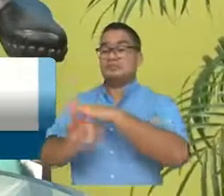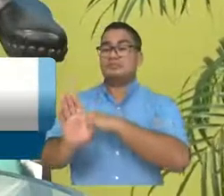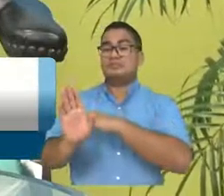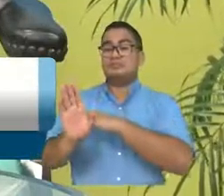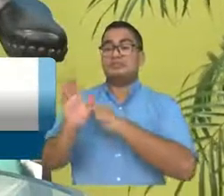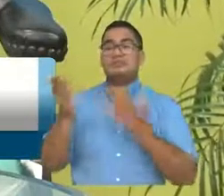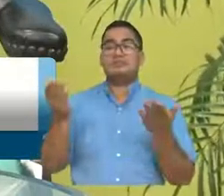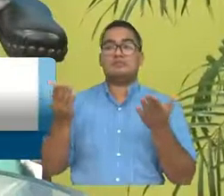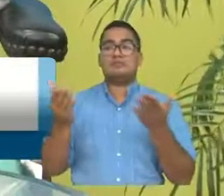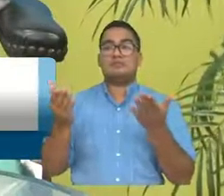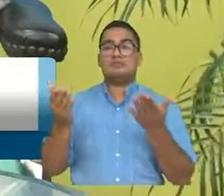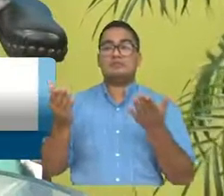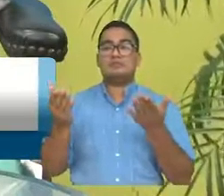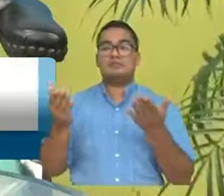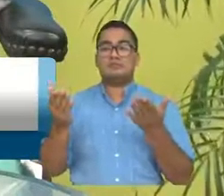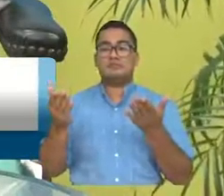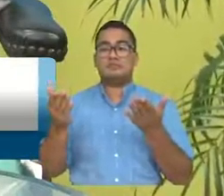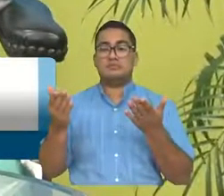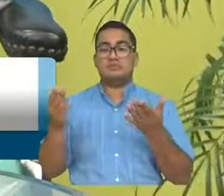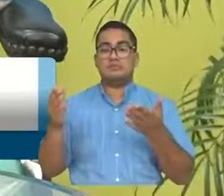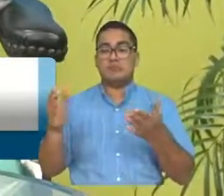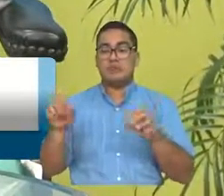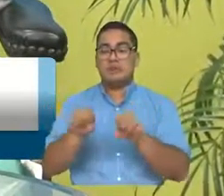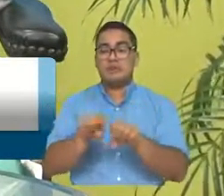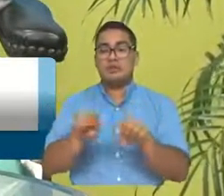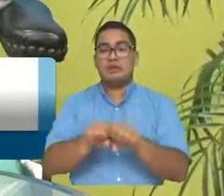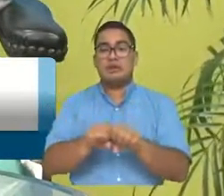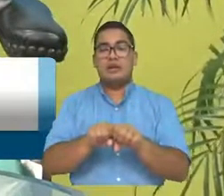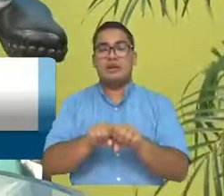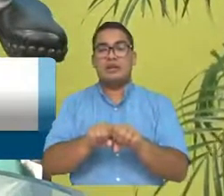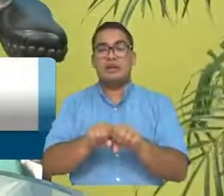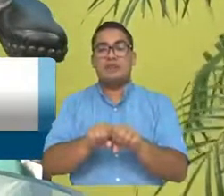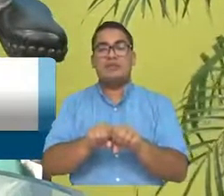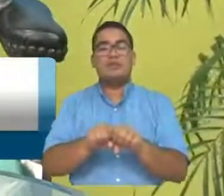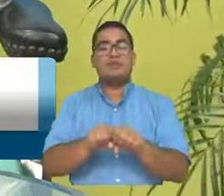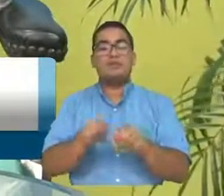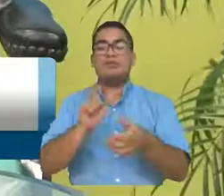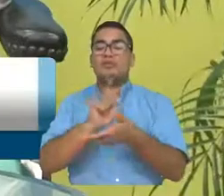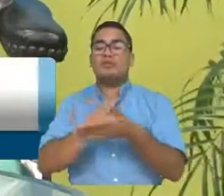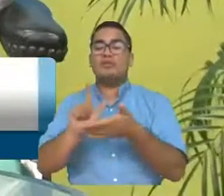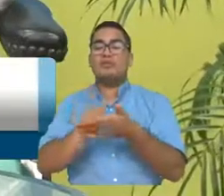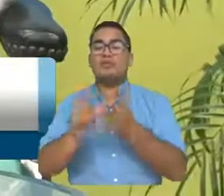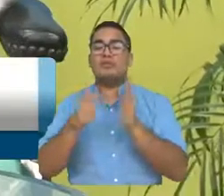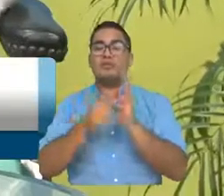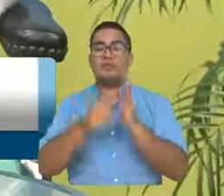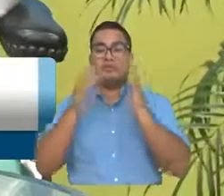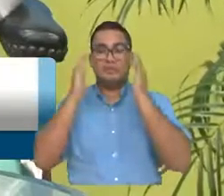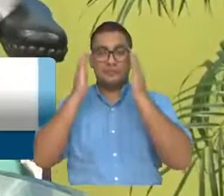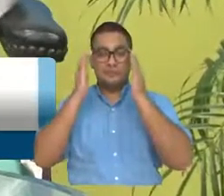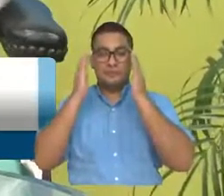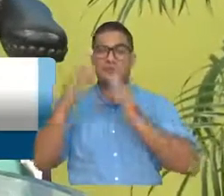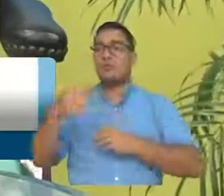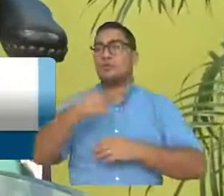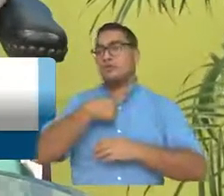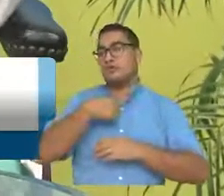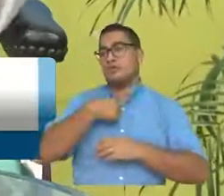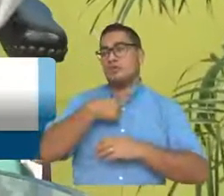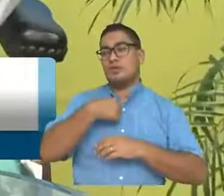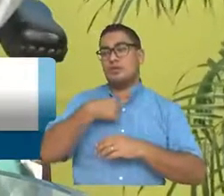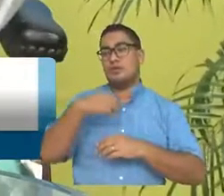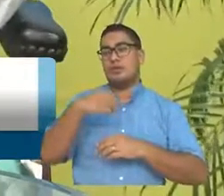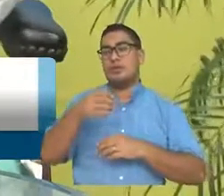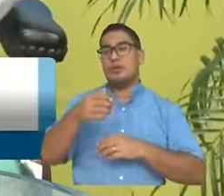recordé de que yo vengo de la calle, voy a tocar la manecilla, entonces antes de tocar la manecilla, me lavo las manos. Me lavo las manos, así